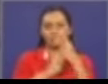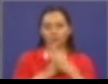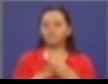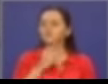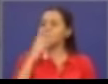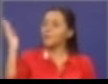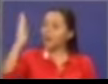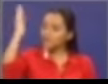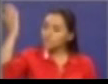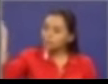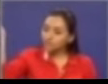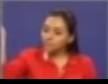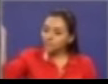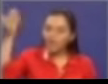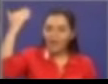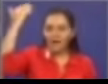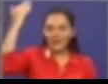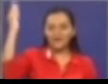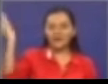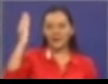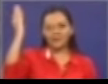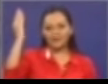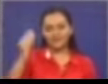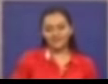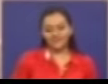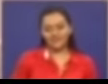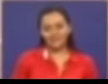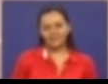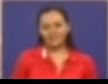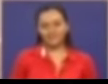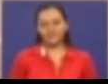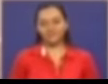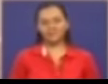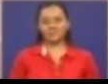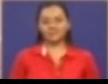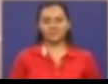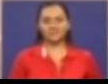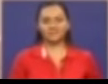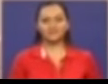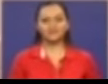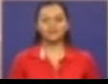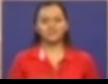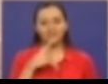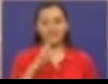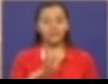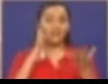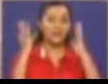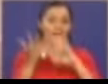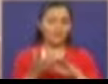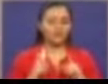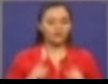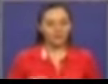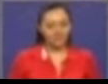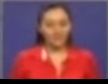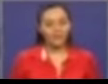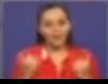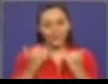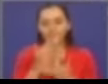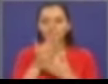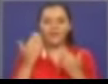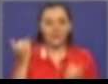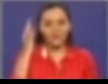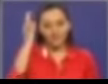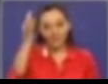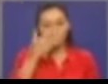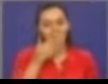Baños? ¡Que viva Baños! La entrada maravillosa a nuestra Amazonía. No, hay una revolución en salud y lo mejor está por venir, ¿eh? Dos